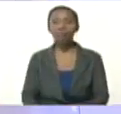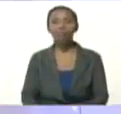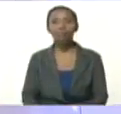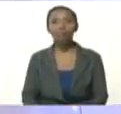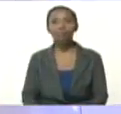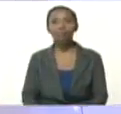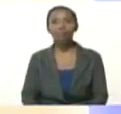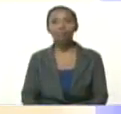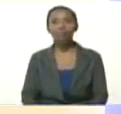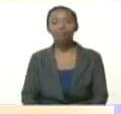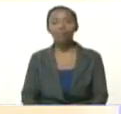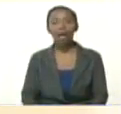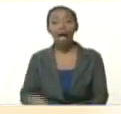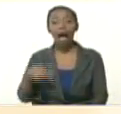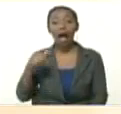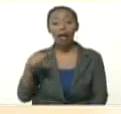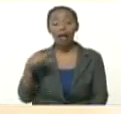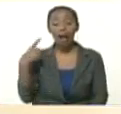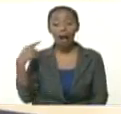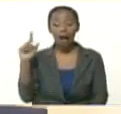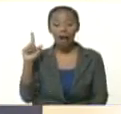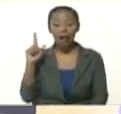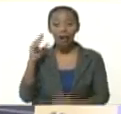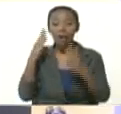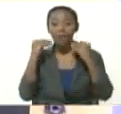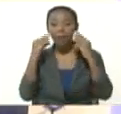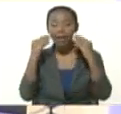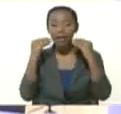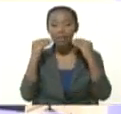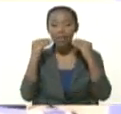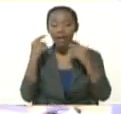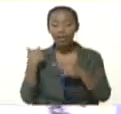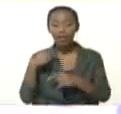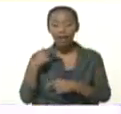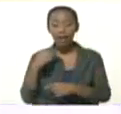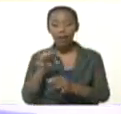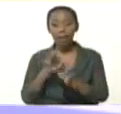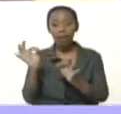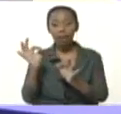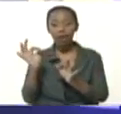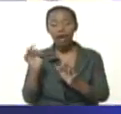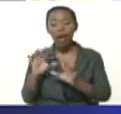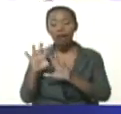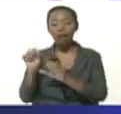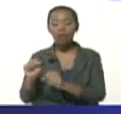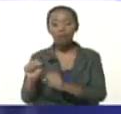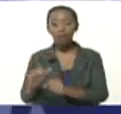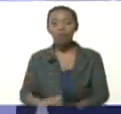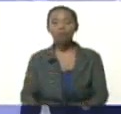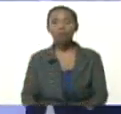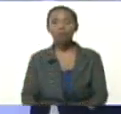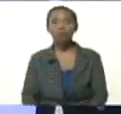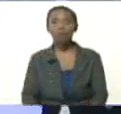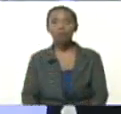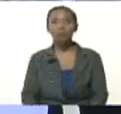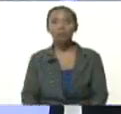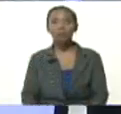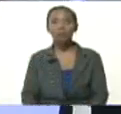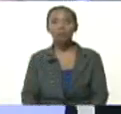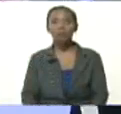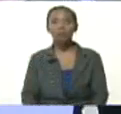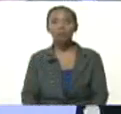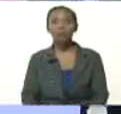tenemos... Vive Criptia. La experiencia de tener criptomonedas a tu alcance. Criptia.